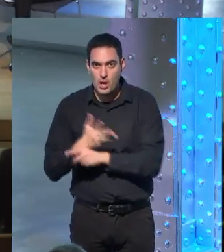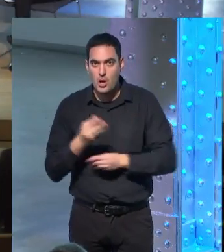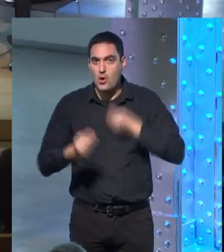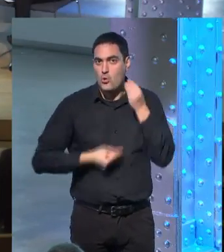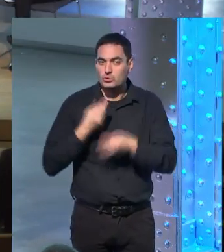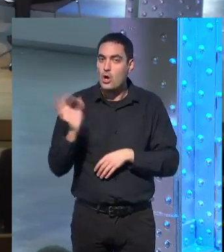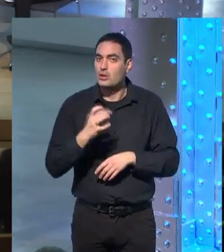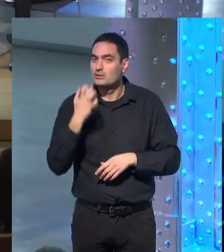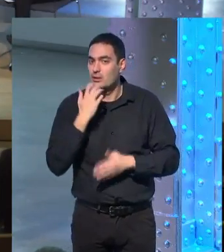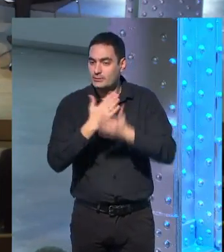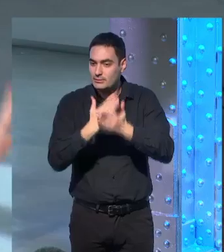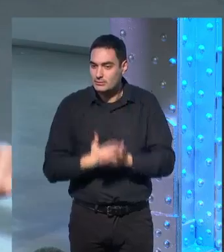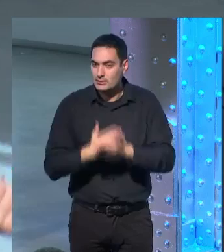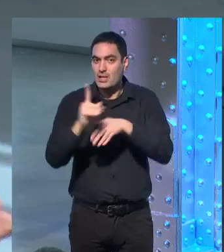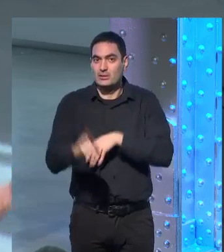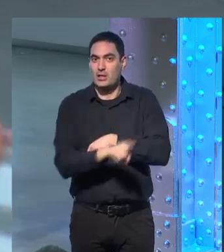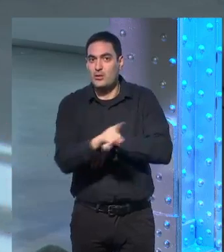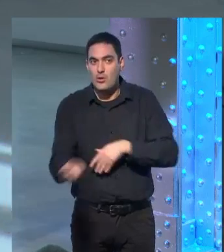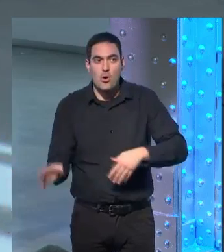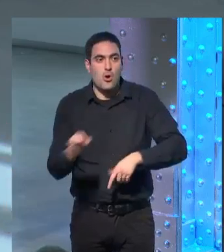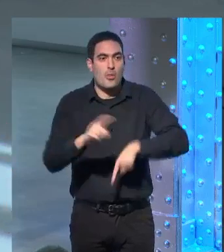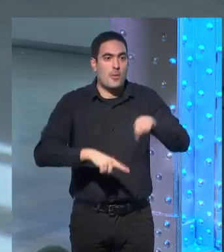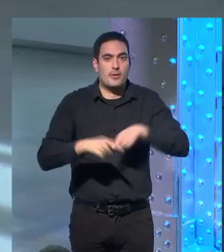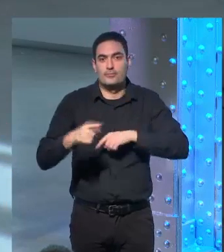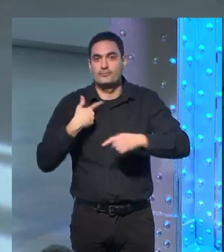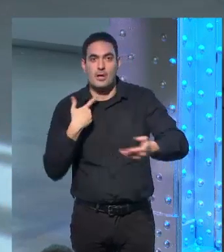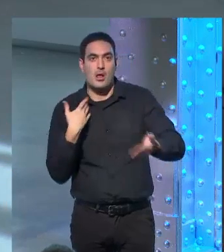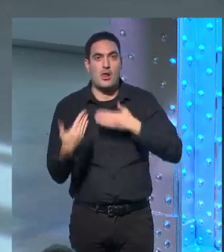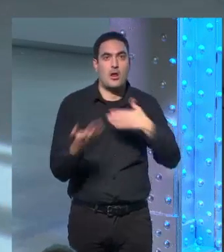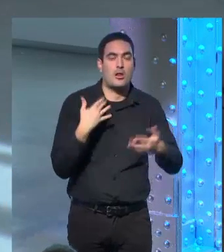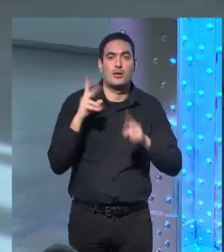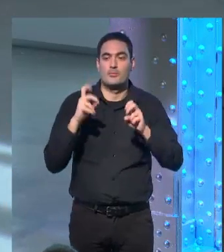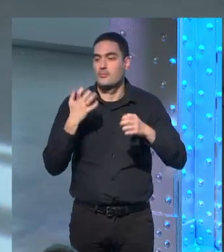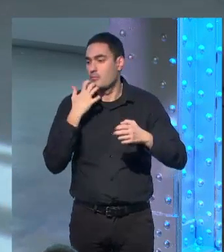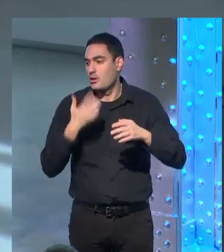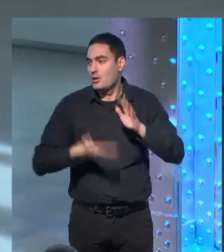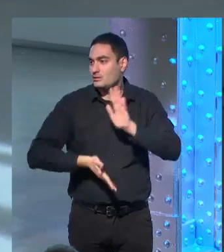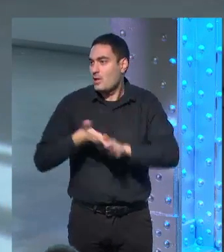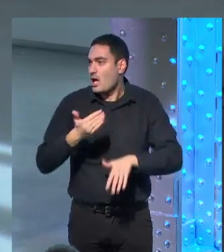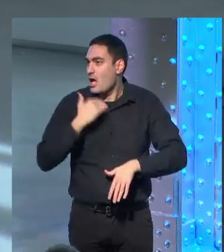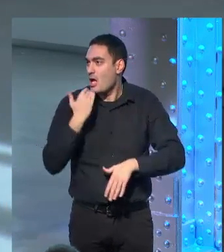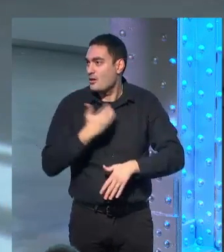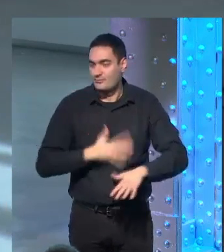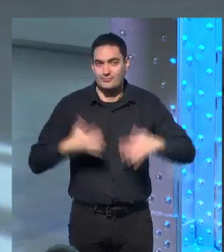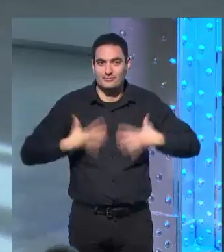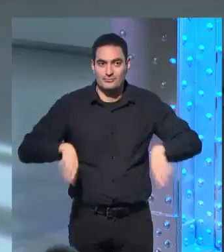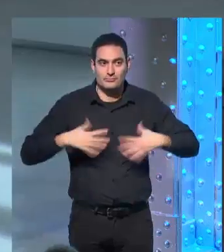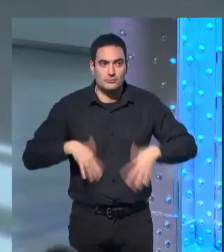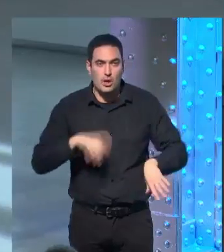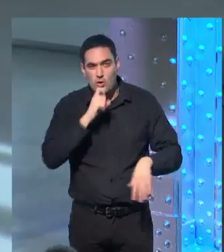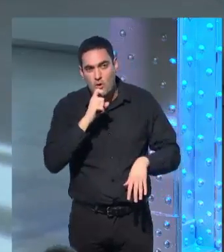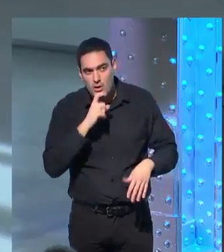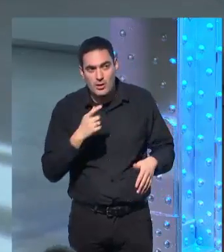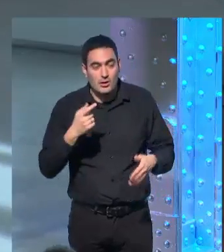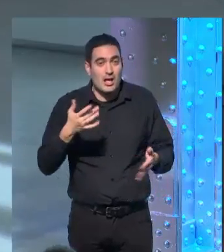usándolo, o si están estudiando o están conversando sobre lo que se van a poner cuando vayan a